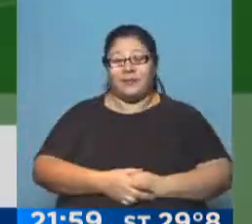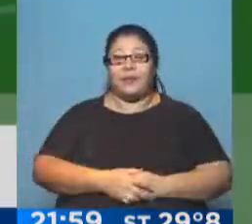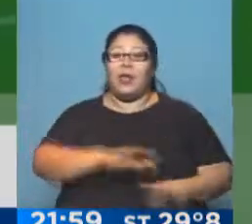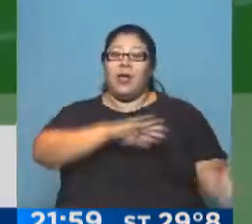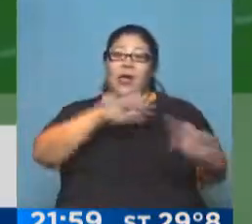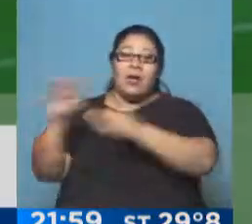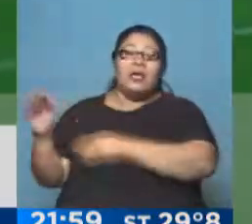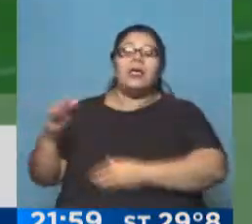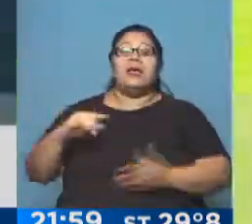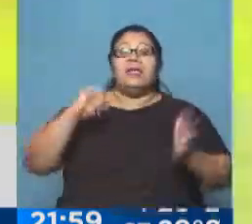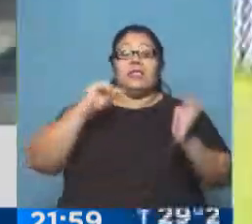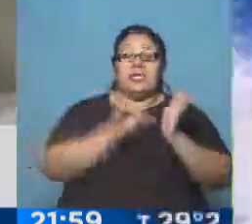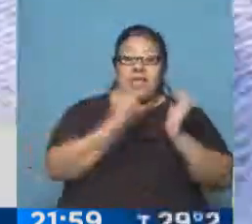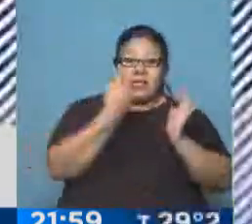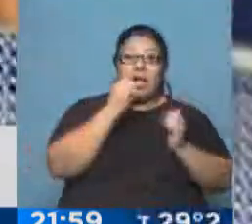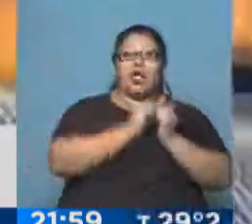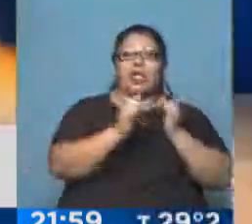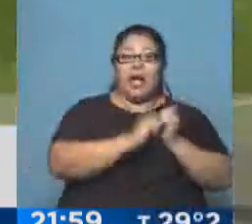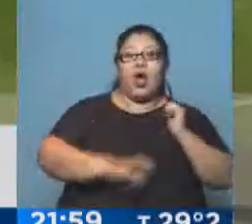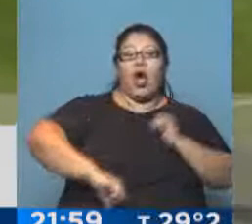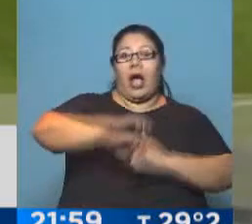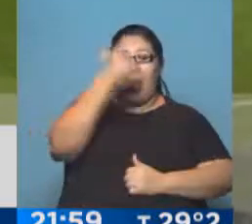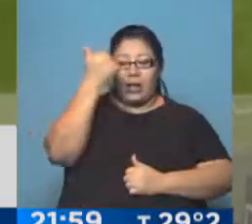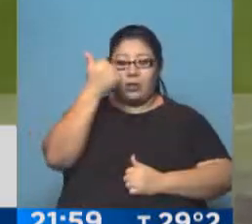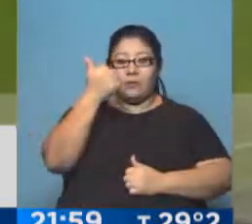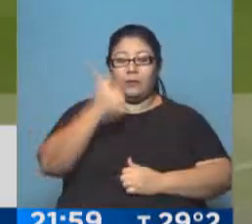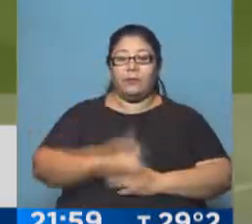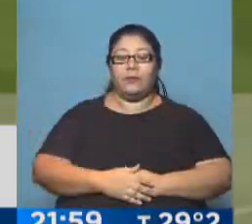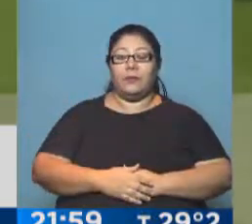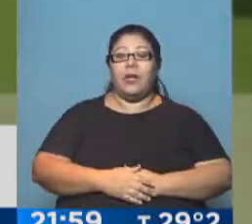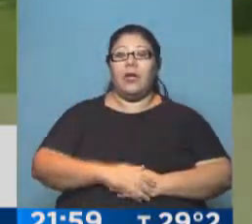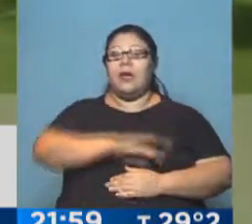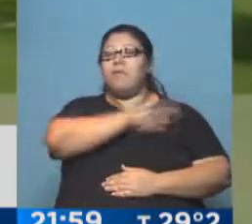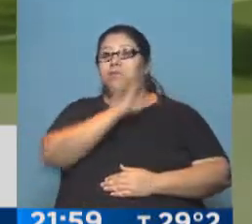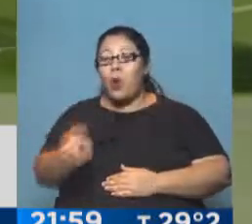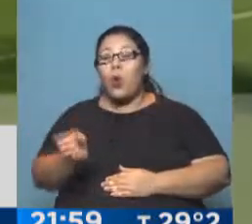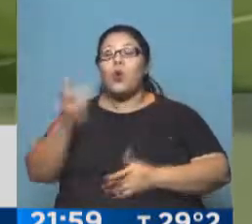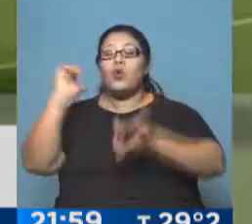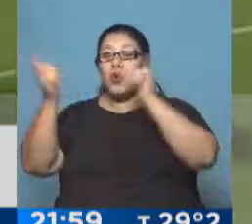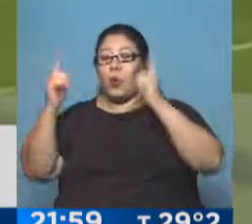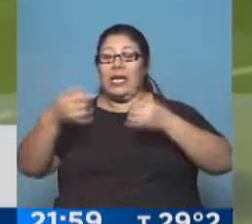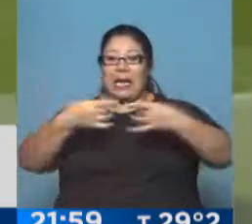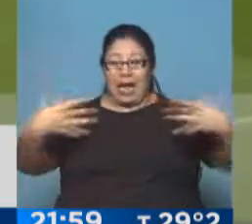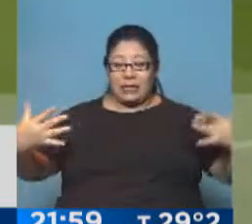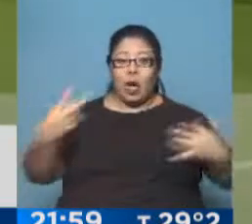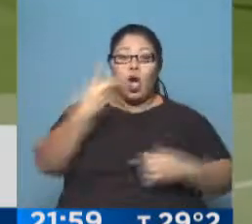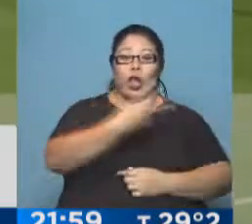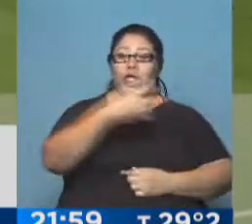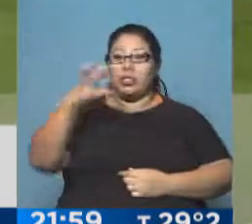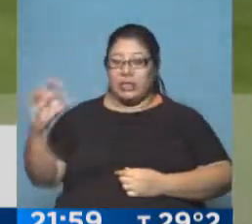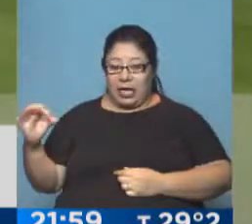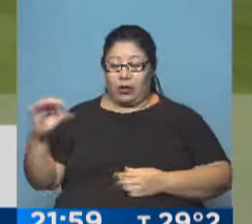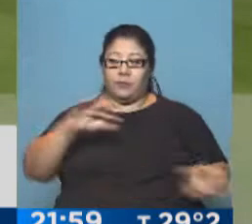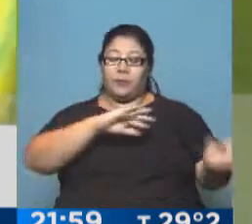triunfo de Central, Larrondo y Marco Rubén. Un baile de Central a Newell's en el Clásico. Fue 2-0. Saludos grandes, Nola